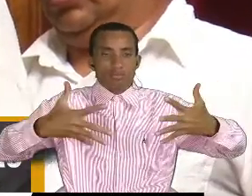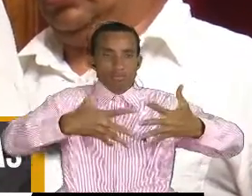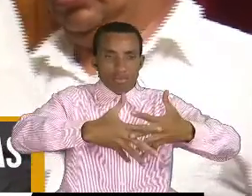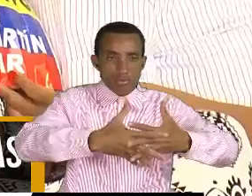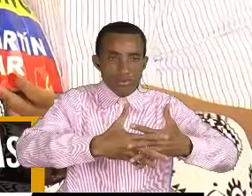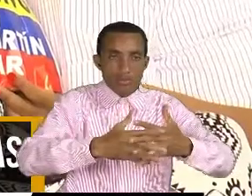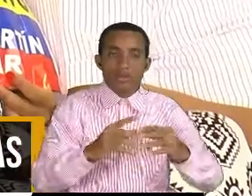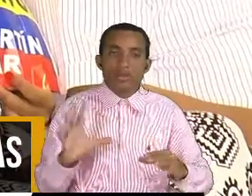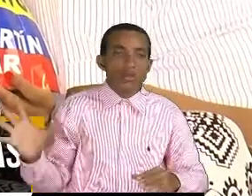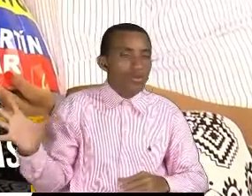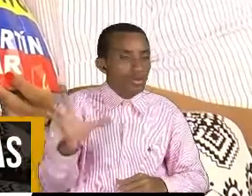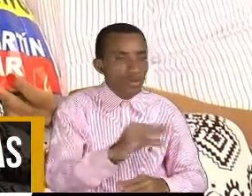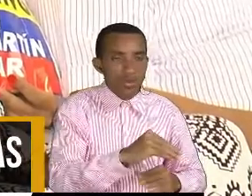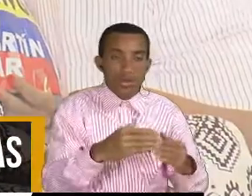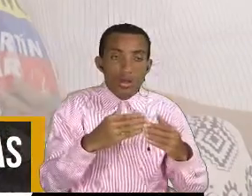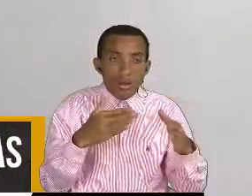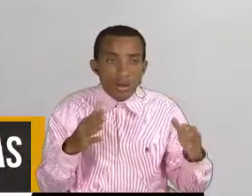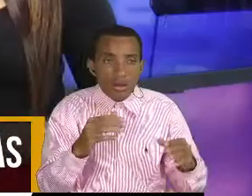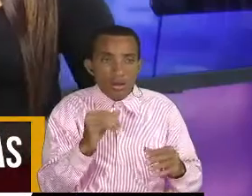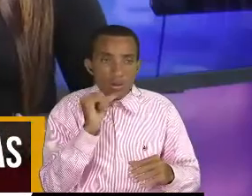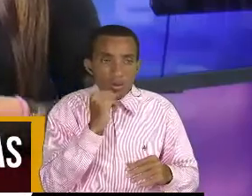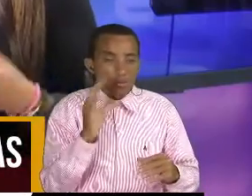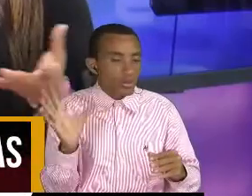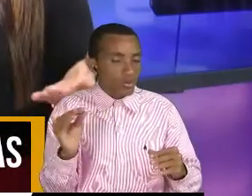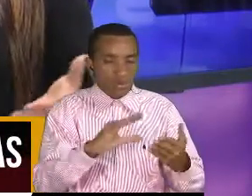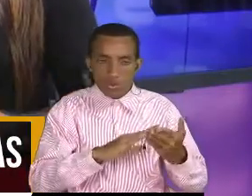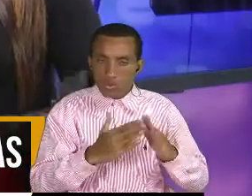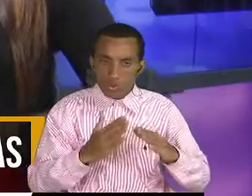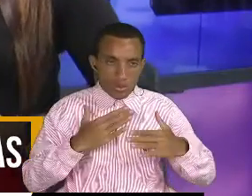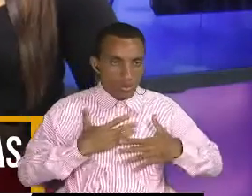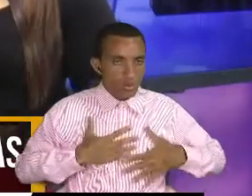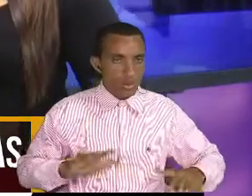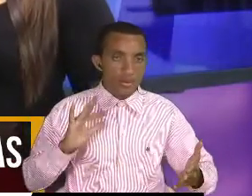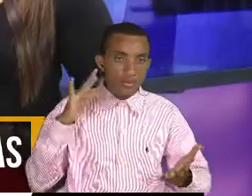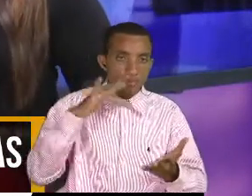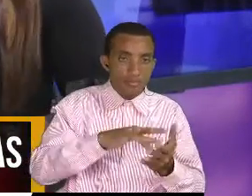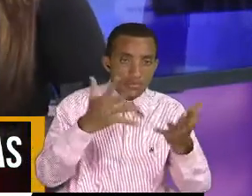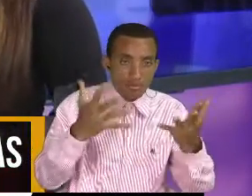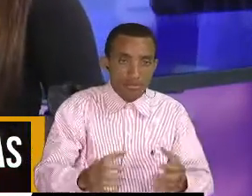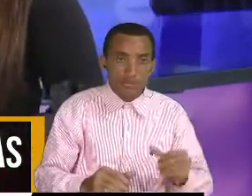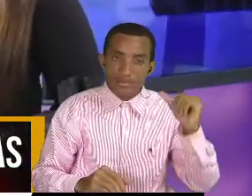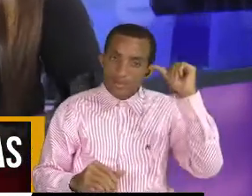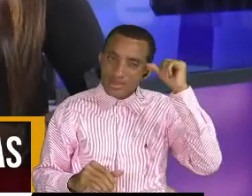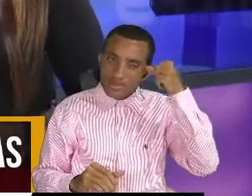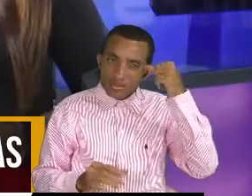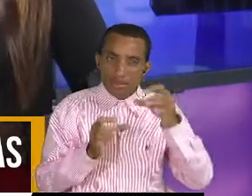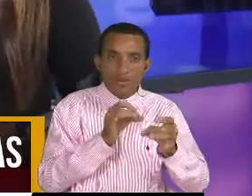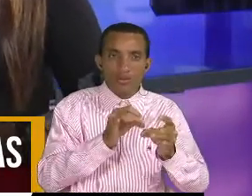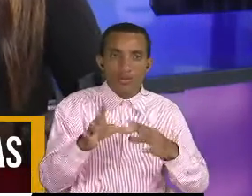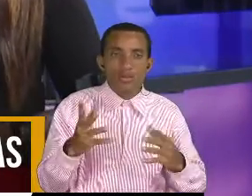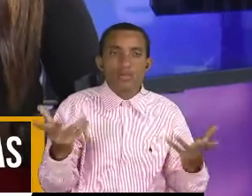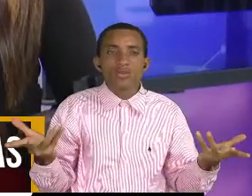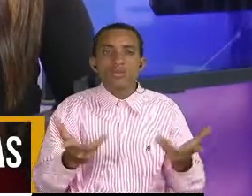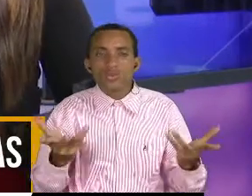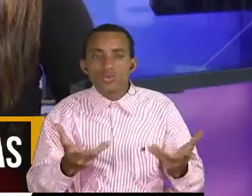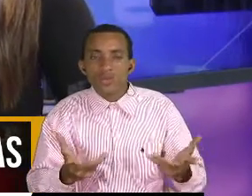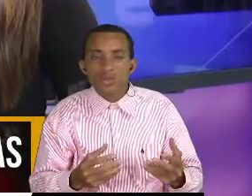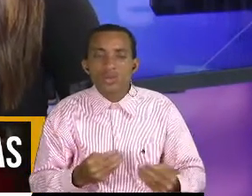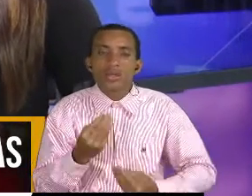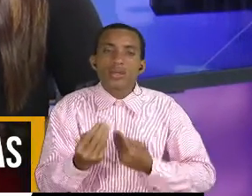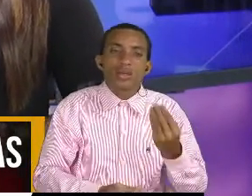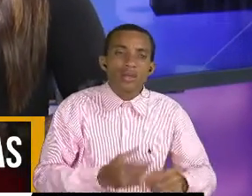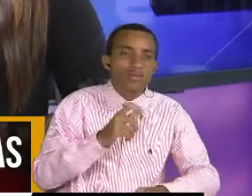víctimas, sino también para toda la comunidad en general. Así es, y para quienes quieran asistir, recordemos entonces la fecha, el lugar y desde qué hora se van a estar